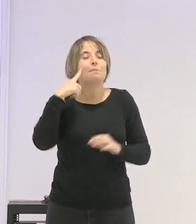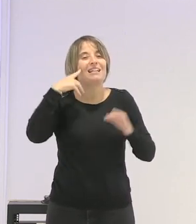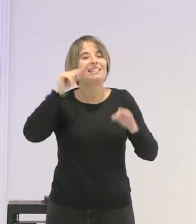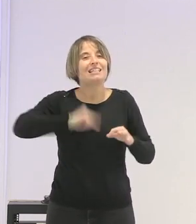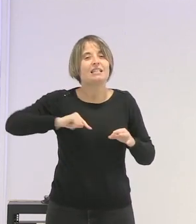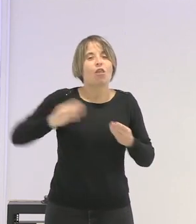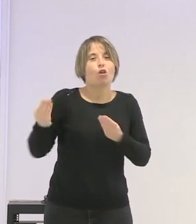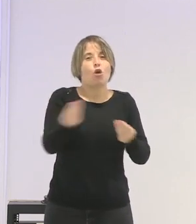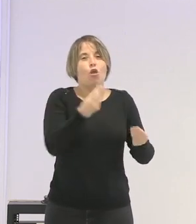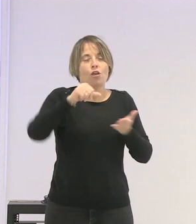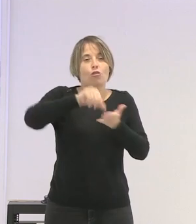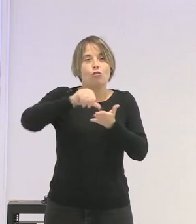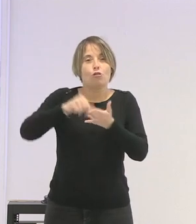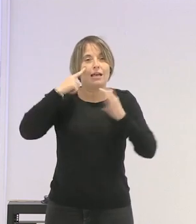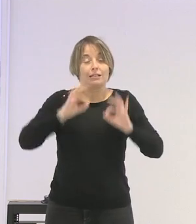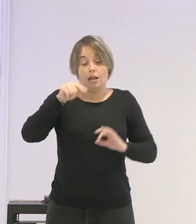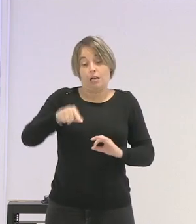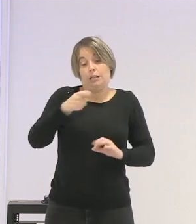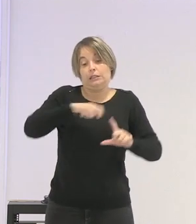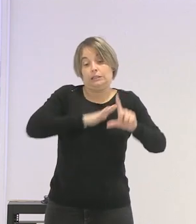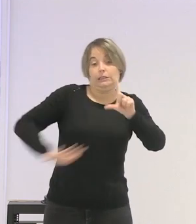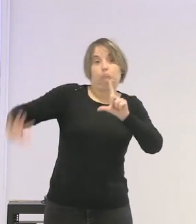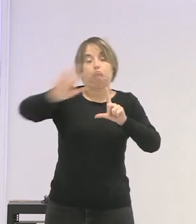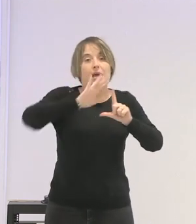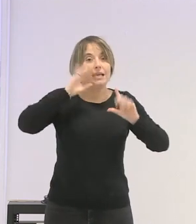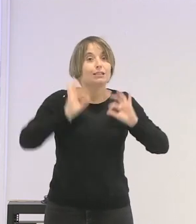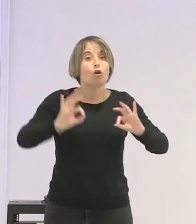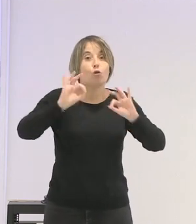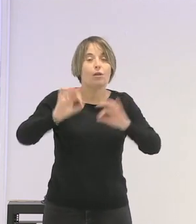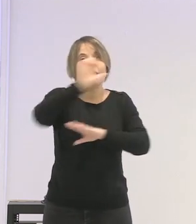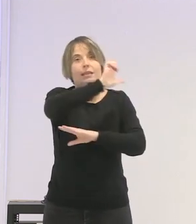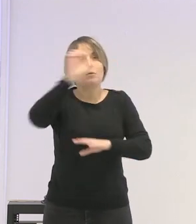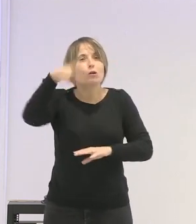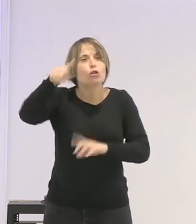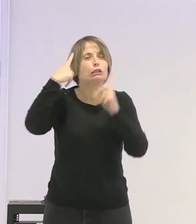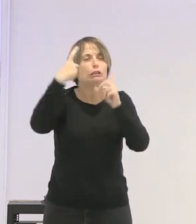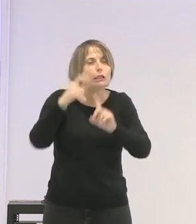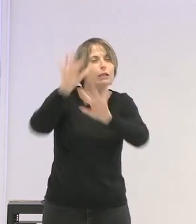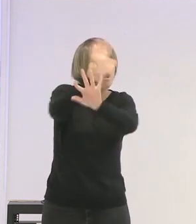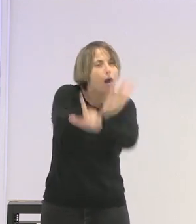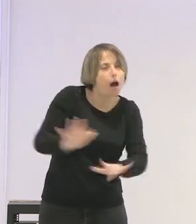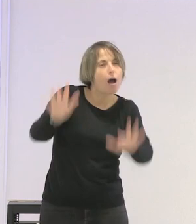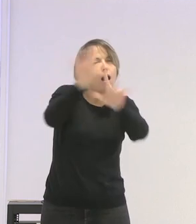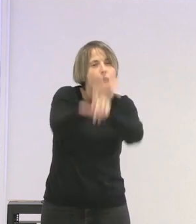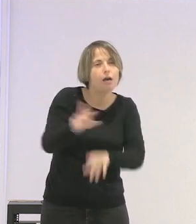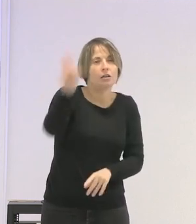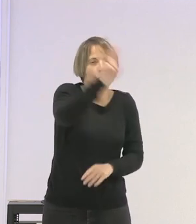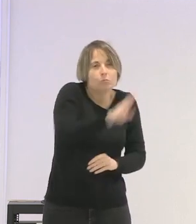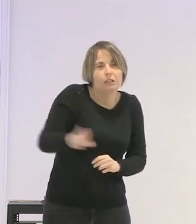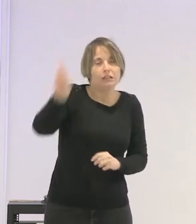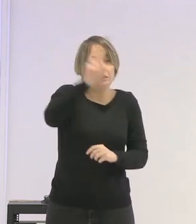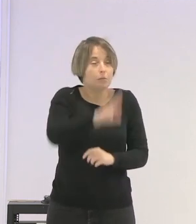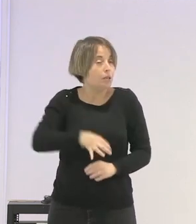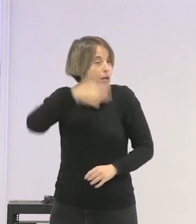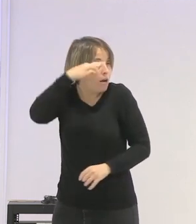inseguridad en uno de los países más seguros de Europa. Pero bueno, parece banal, pero bueno, ellos lo intentan, lo repiten todo el tiempo, y